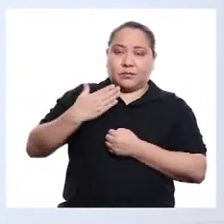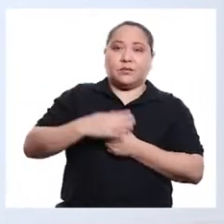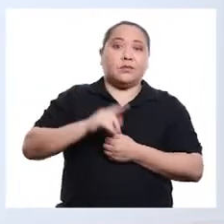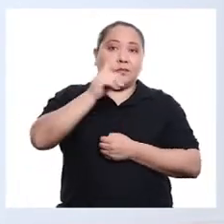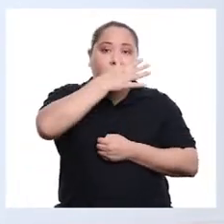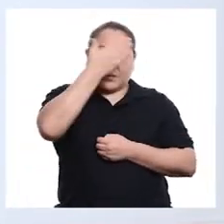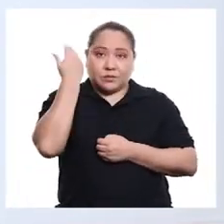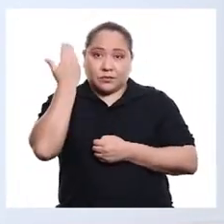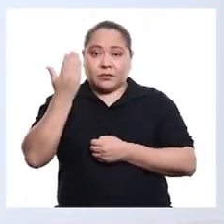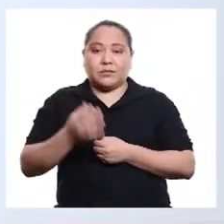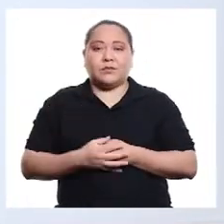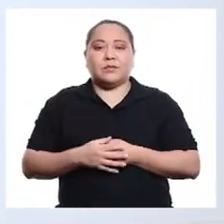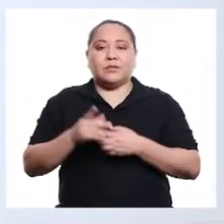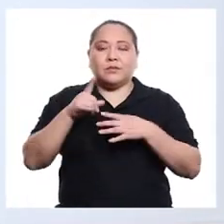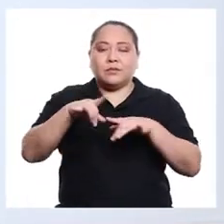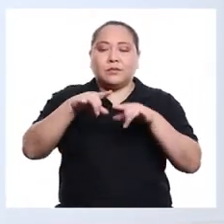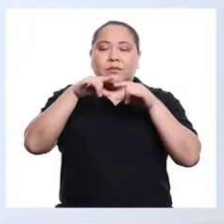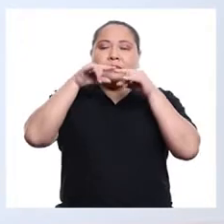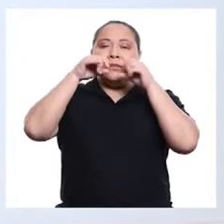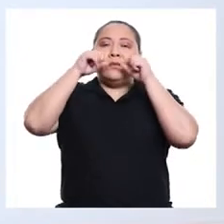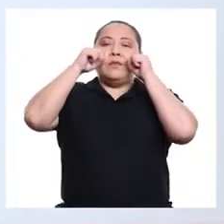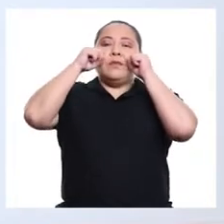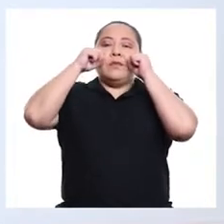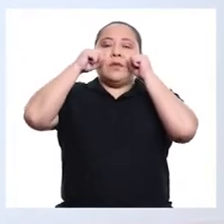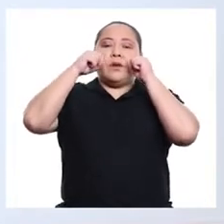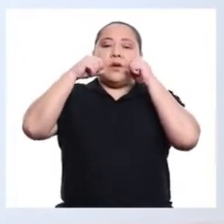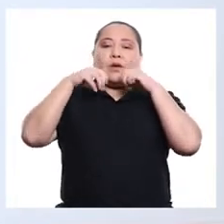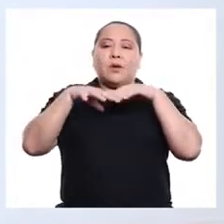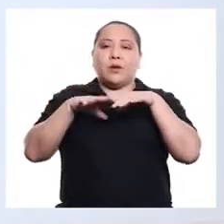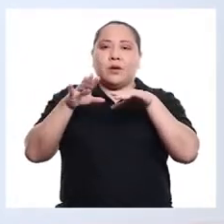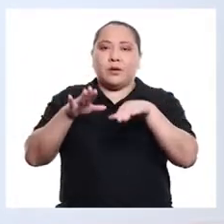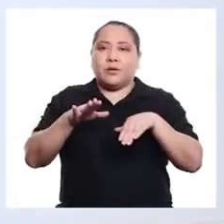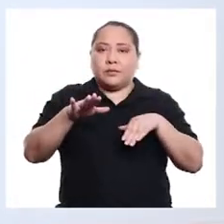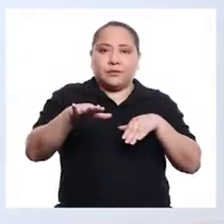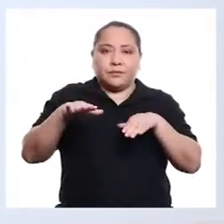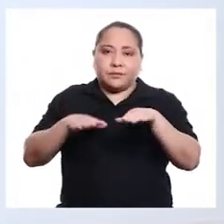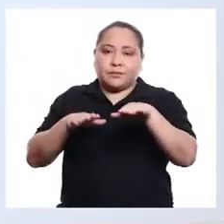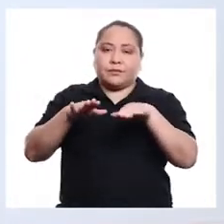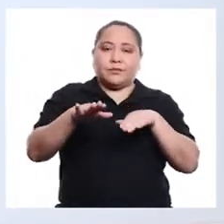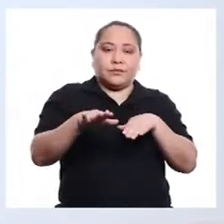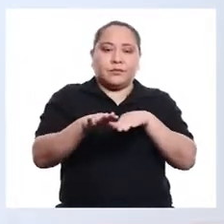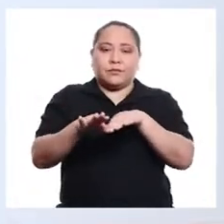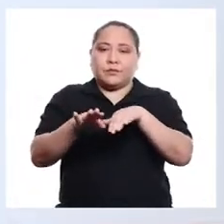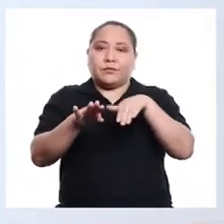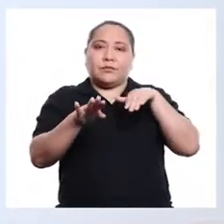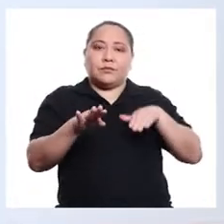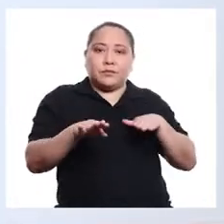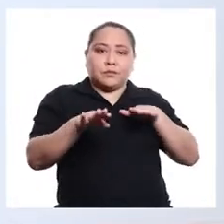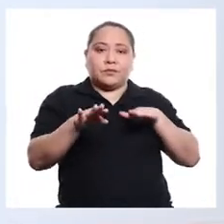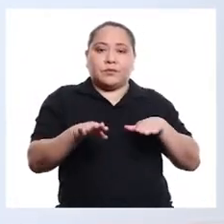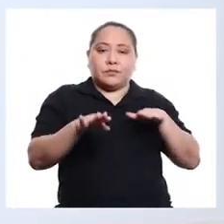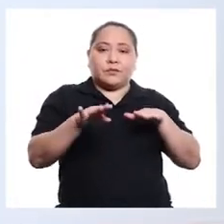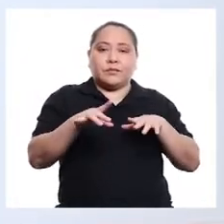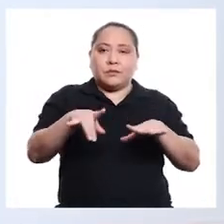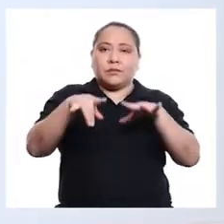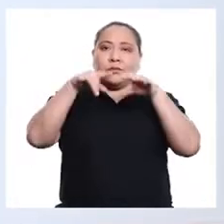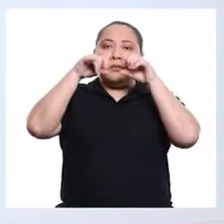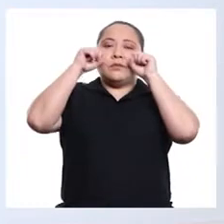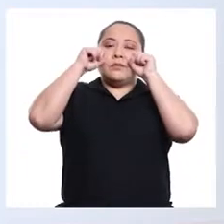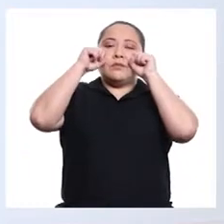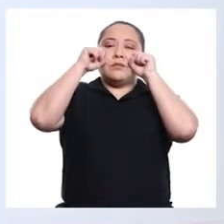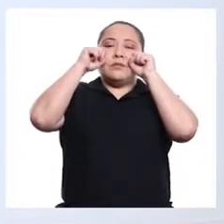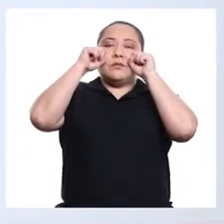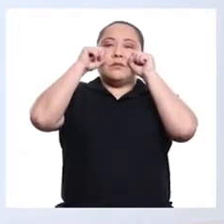erguida, no se olviden, eso es, y regreso, cambiamos de lado. Vamos, aguantamos ahí unos segundos